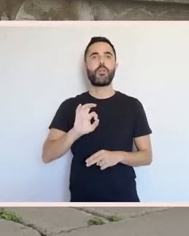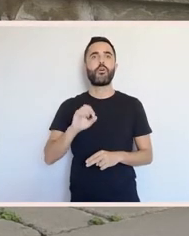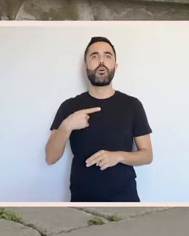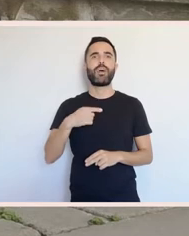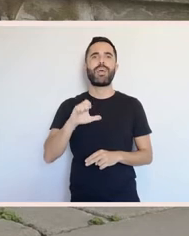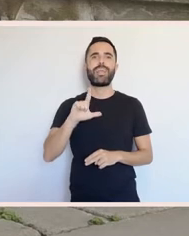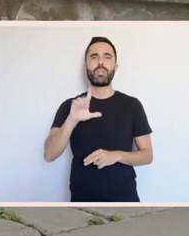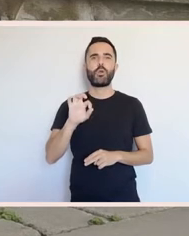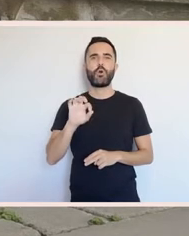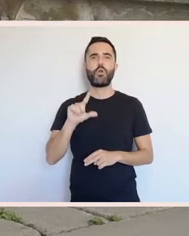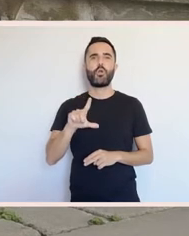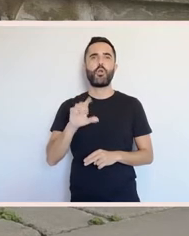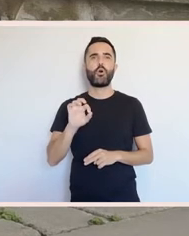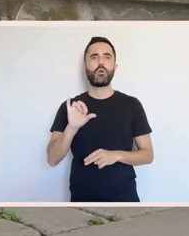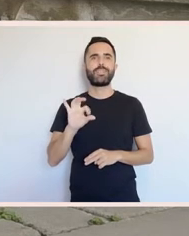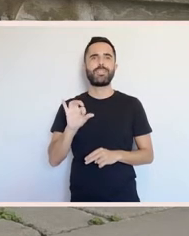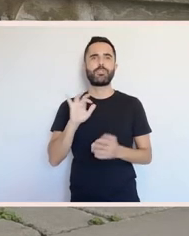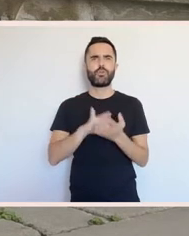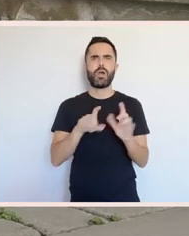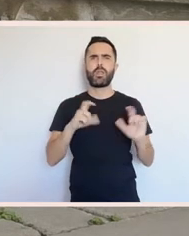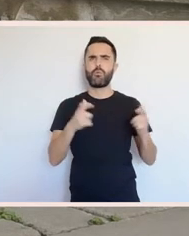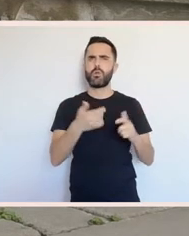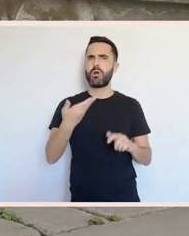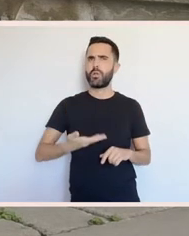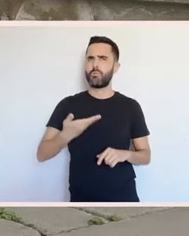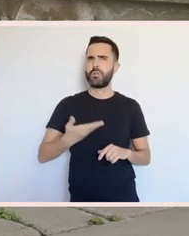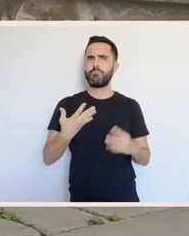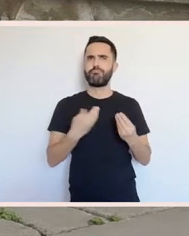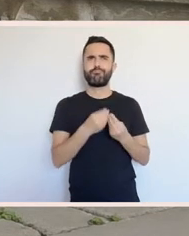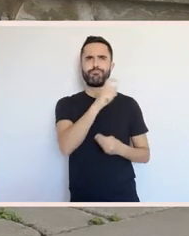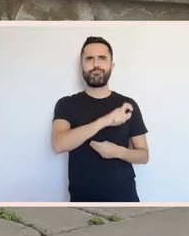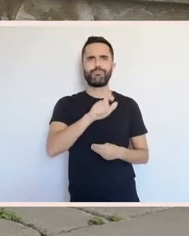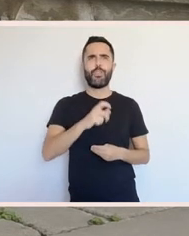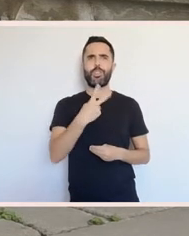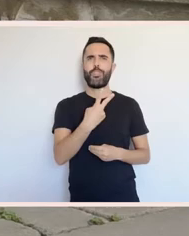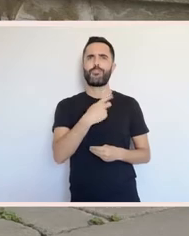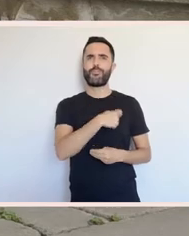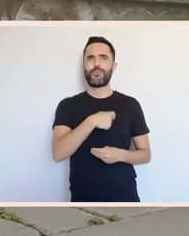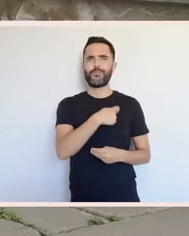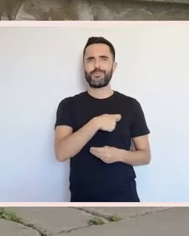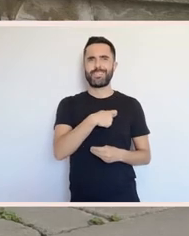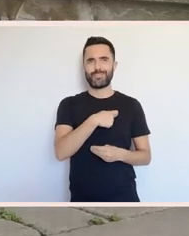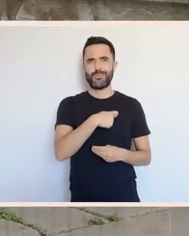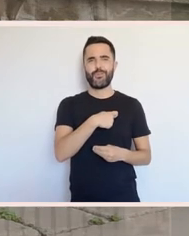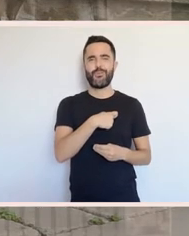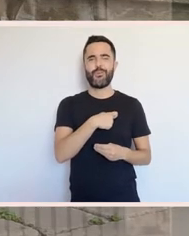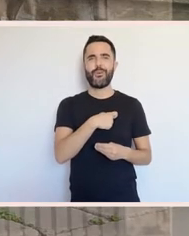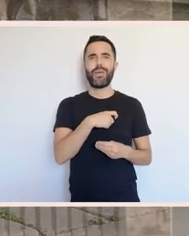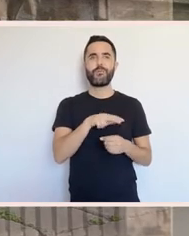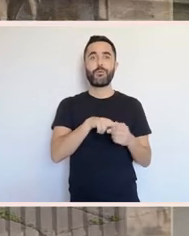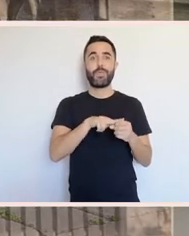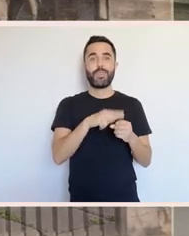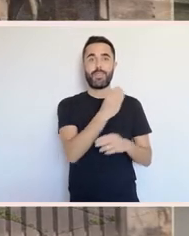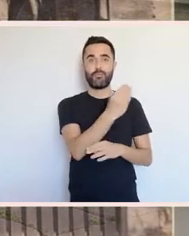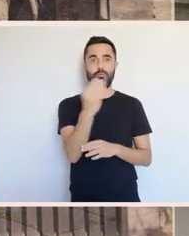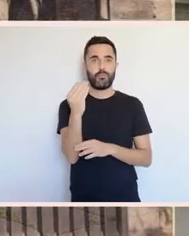no interior das ruínas, na que se falou dun programa ambicioso de restauracións e intervencións a executar,